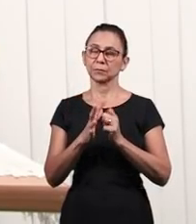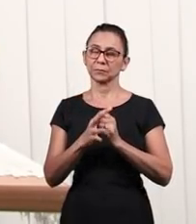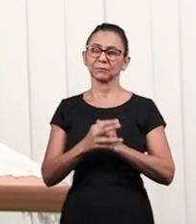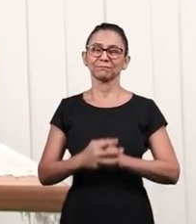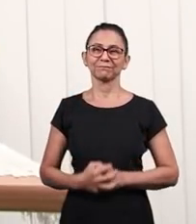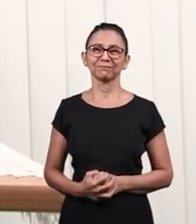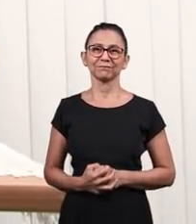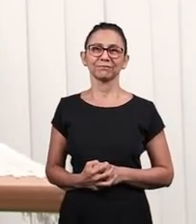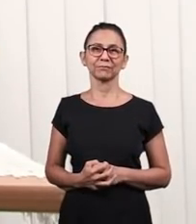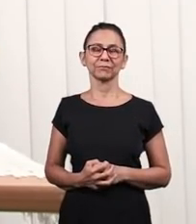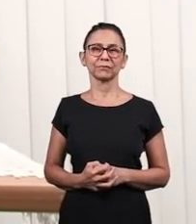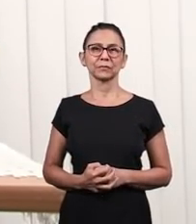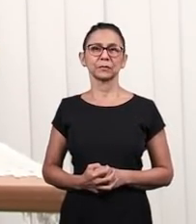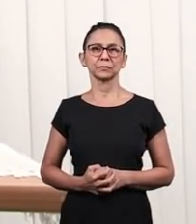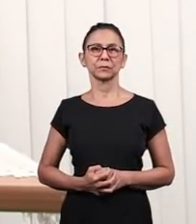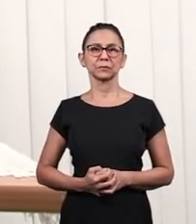Amén.